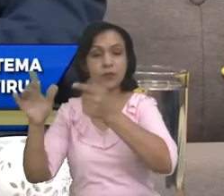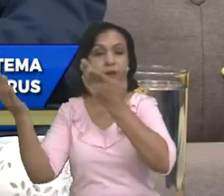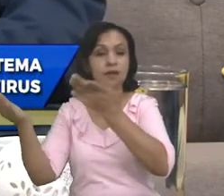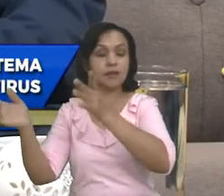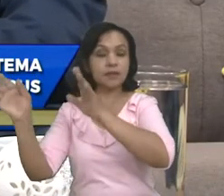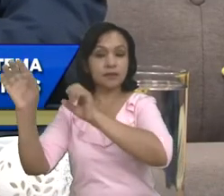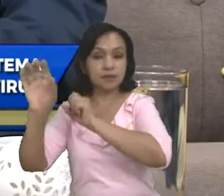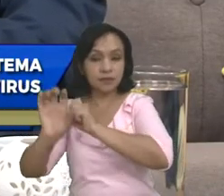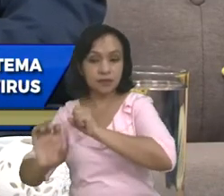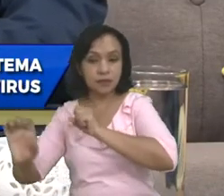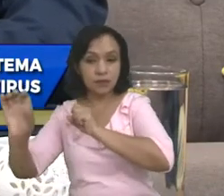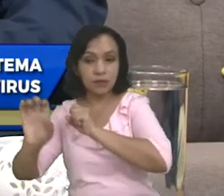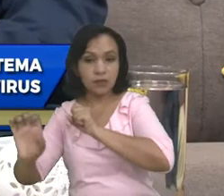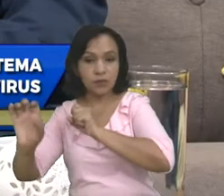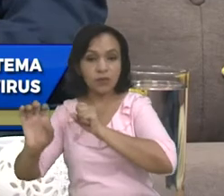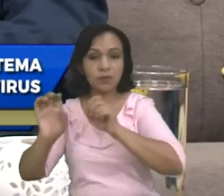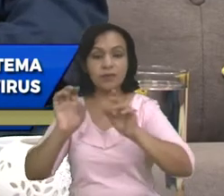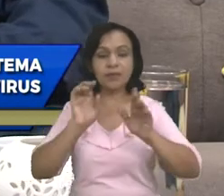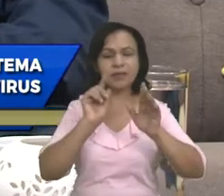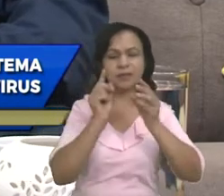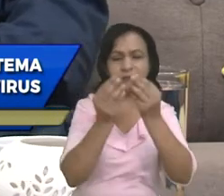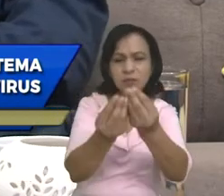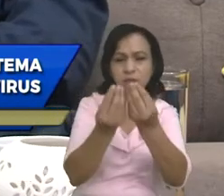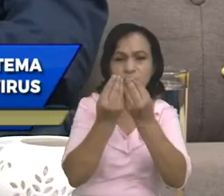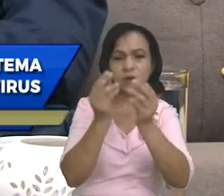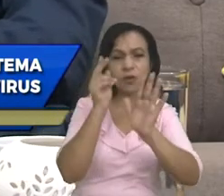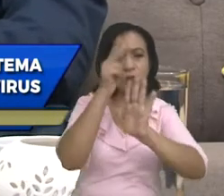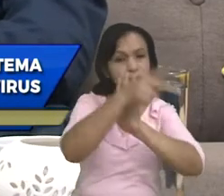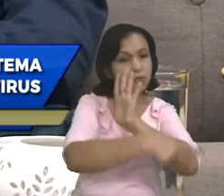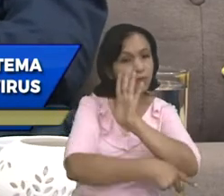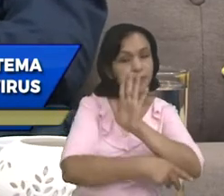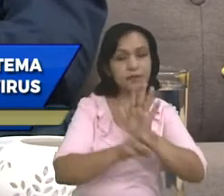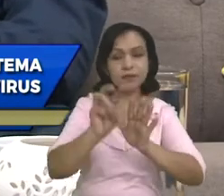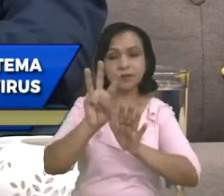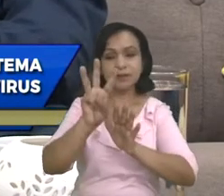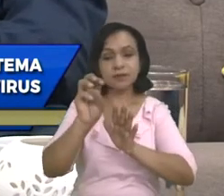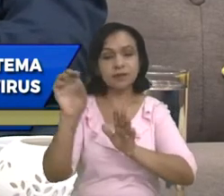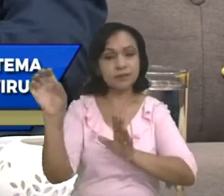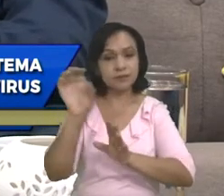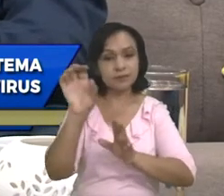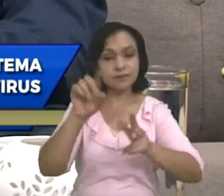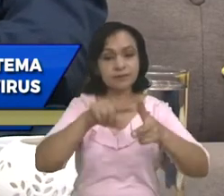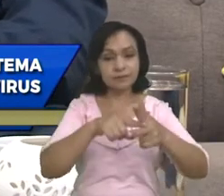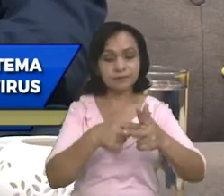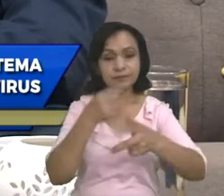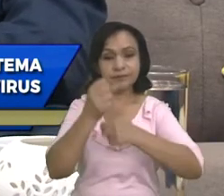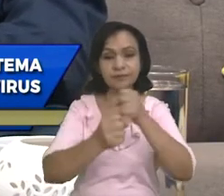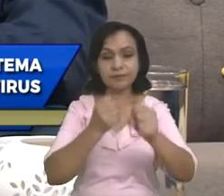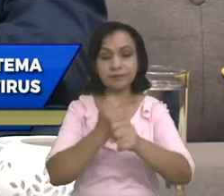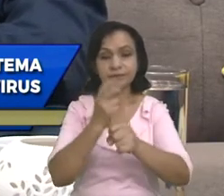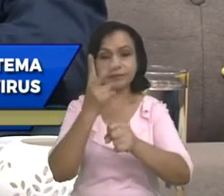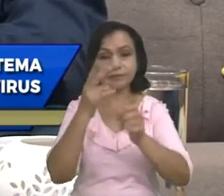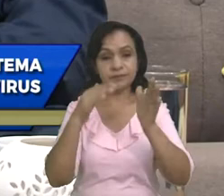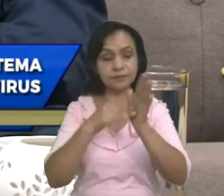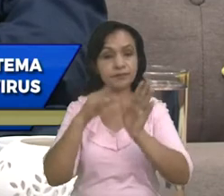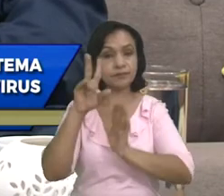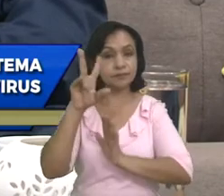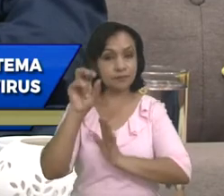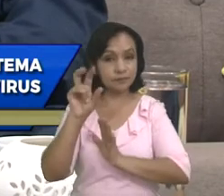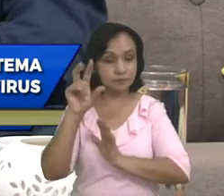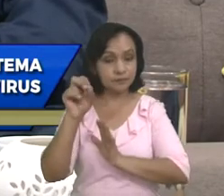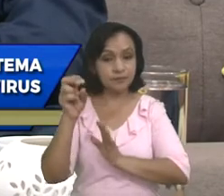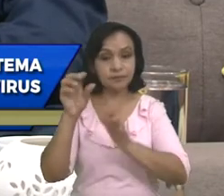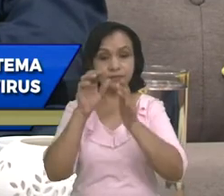países en el mundo afectados por ello a partir del 30 de enero de este año 2020 que la organización mundial de